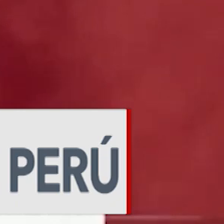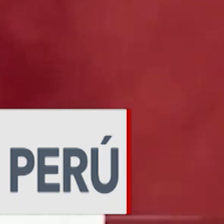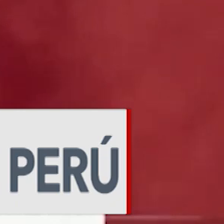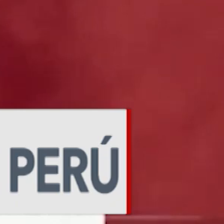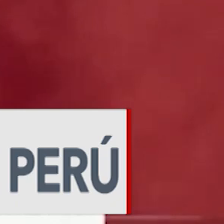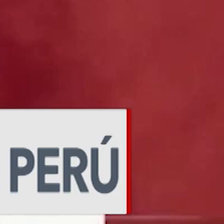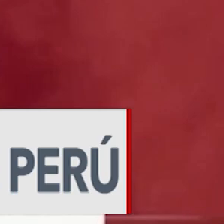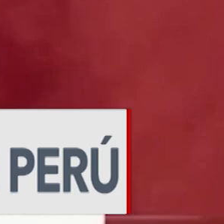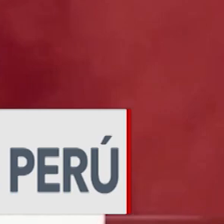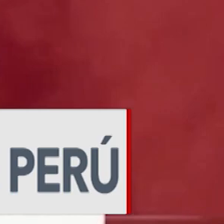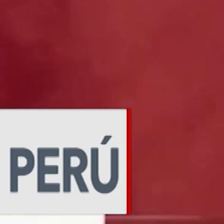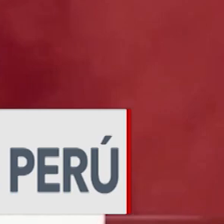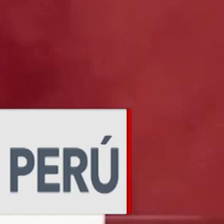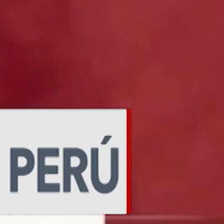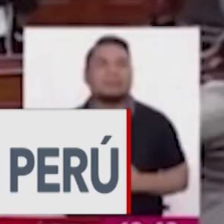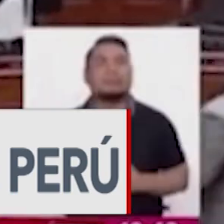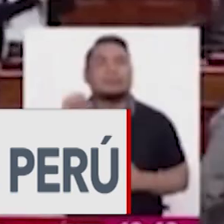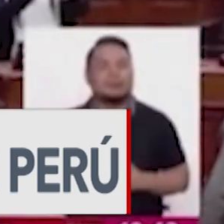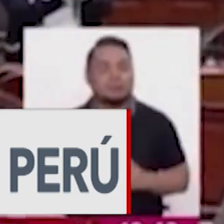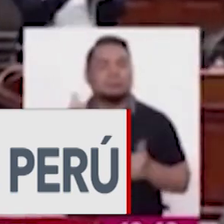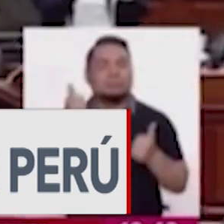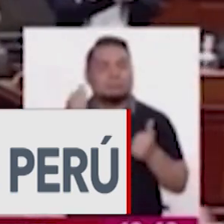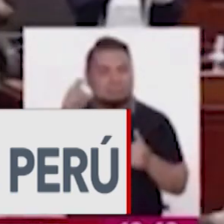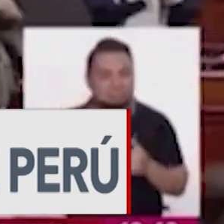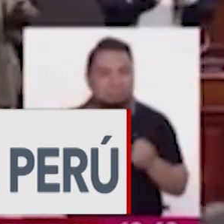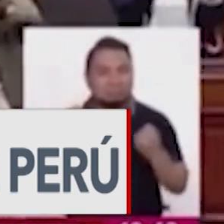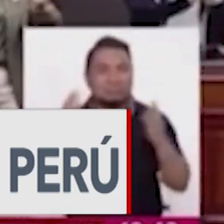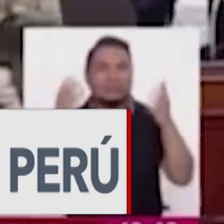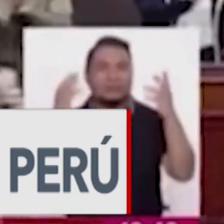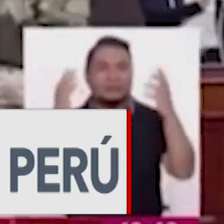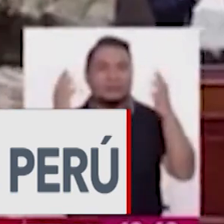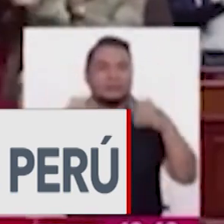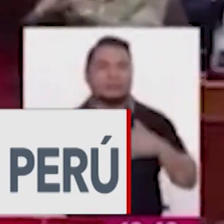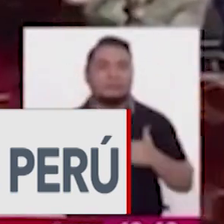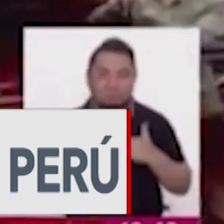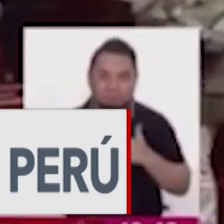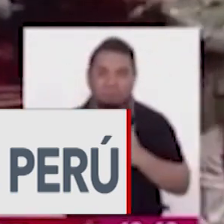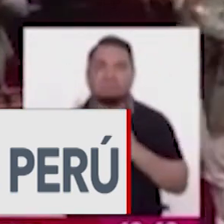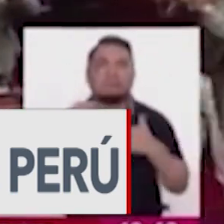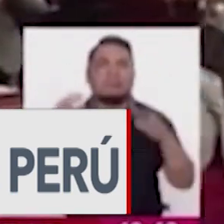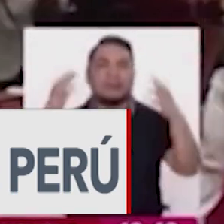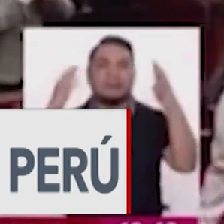no mayor de 9 meses. El anuncio de Castillo provocó también la renuncia